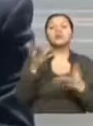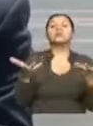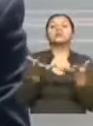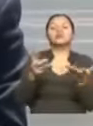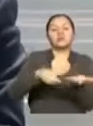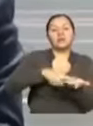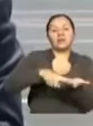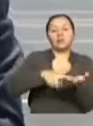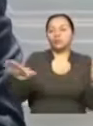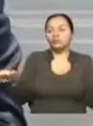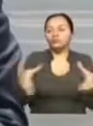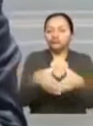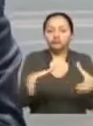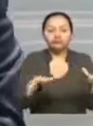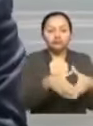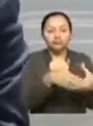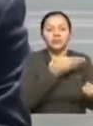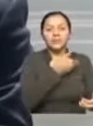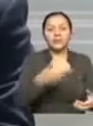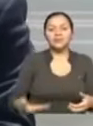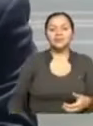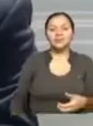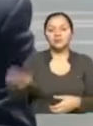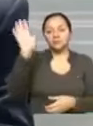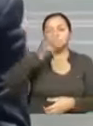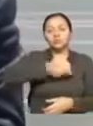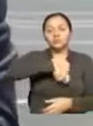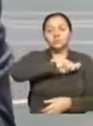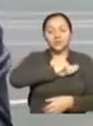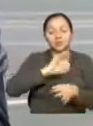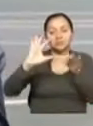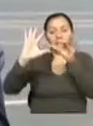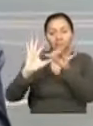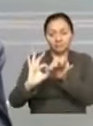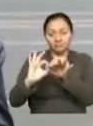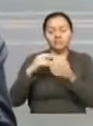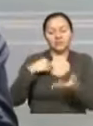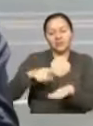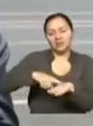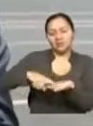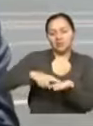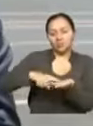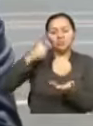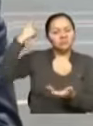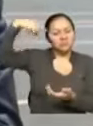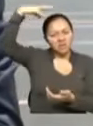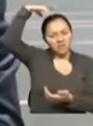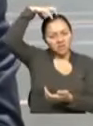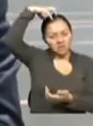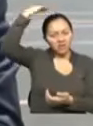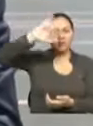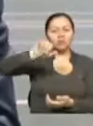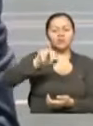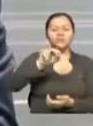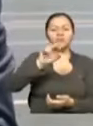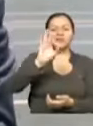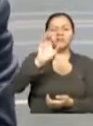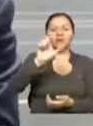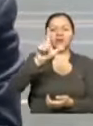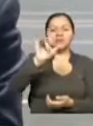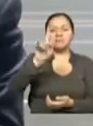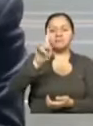Estado normalmente con el presidente del gobierno español, Mariano Rajoy, y su alteza, el rey